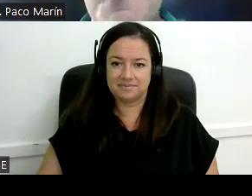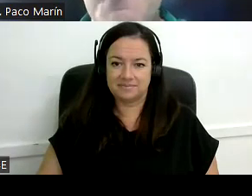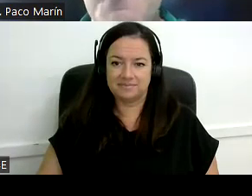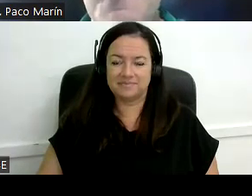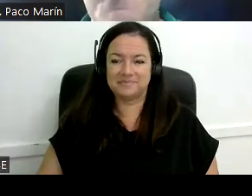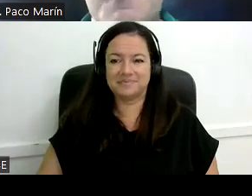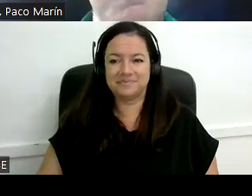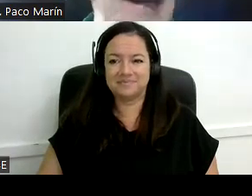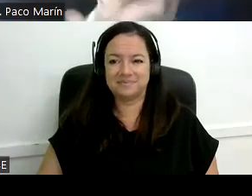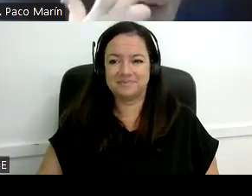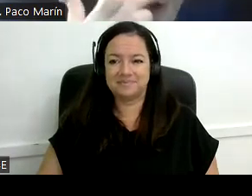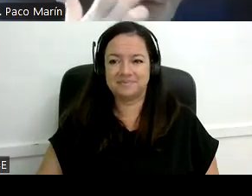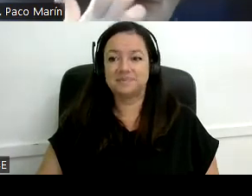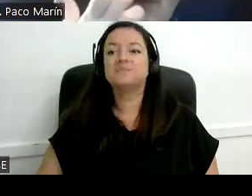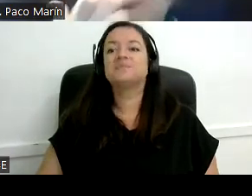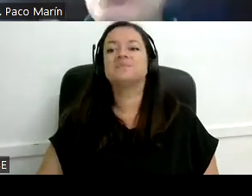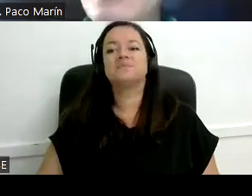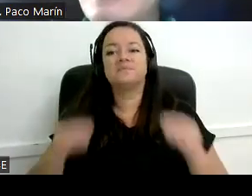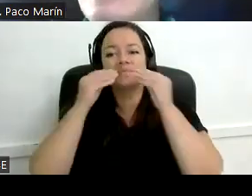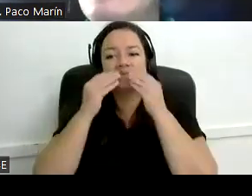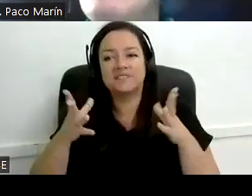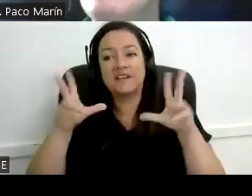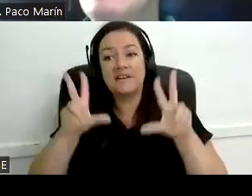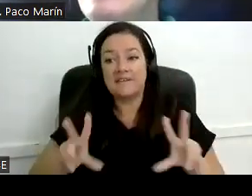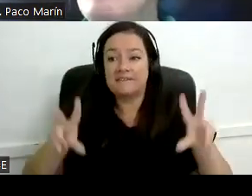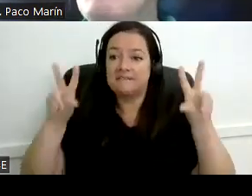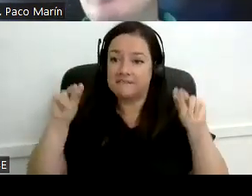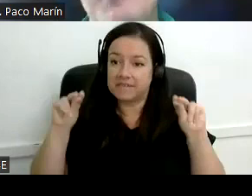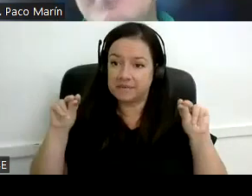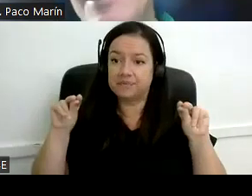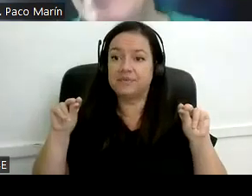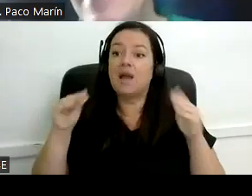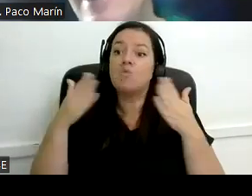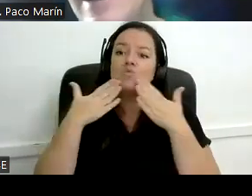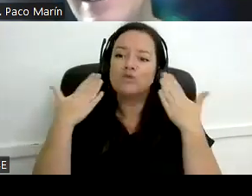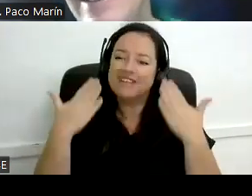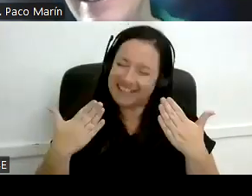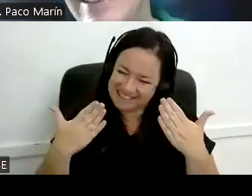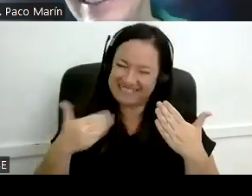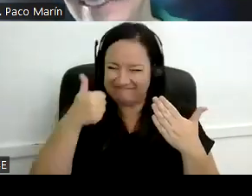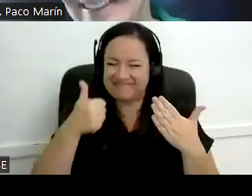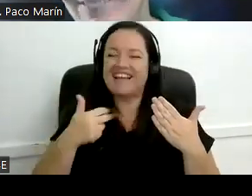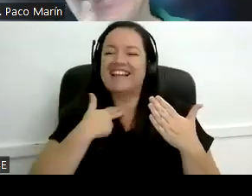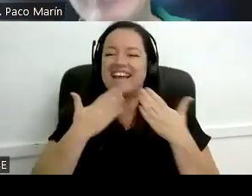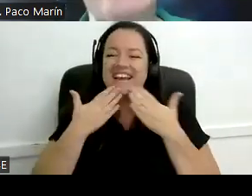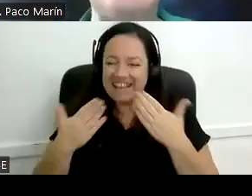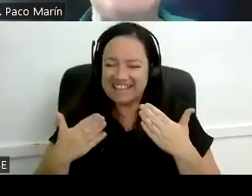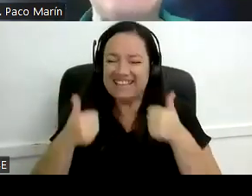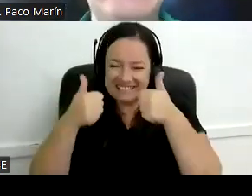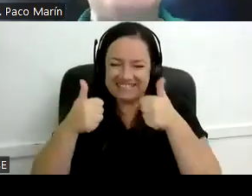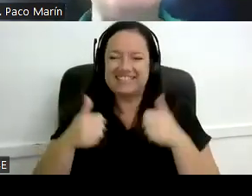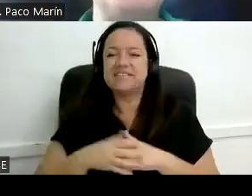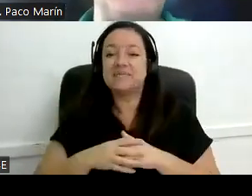Vale. Vale, pues lo dejamos entonces por hoy. Muchísimas gracias, Alicia. Muchas